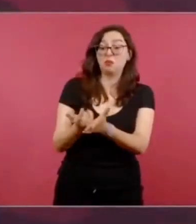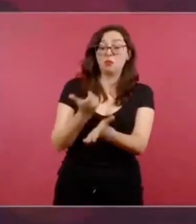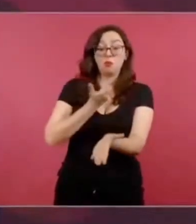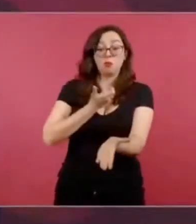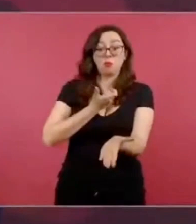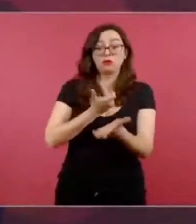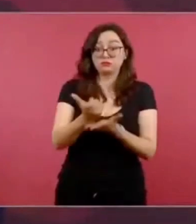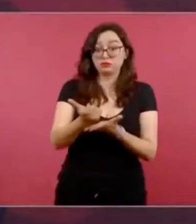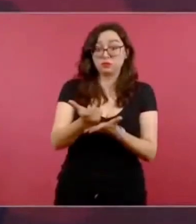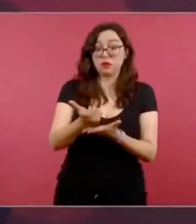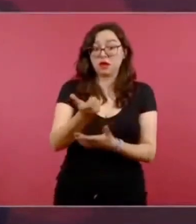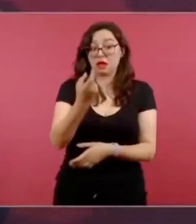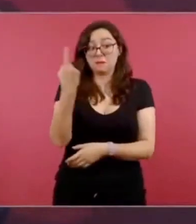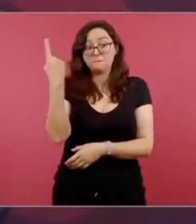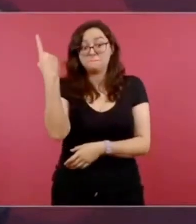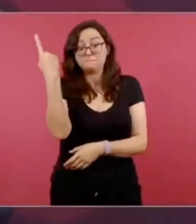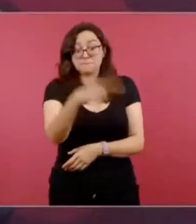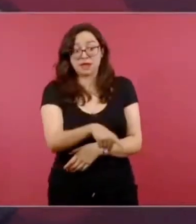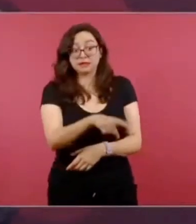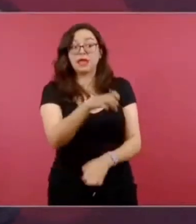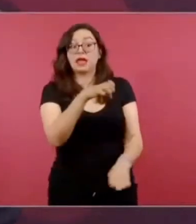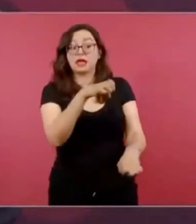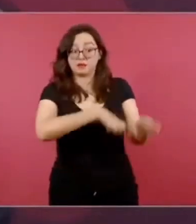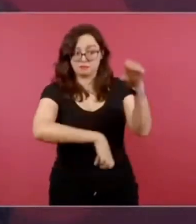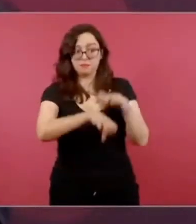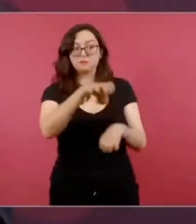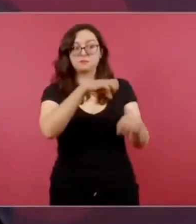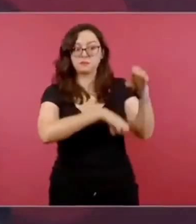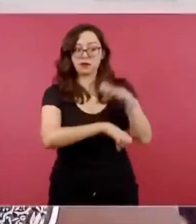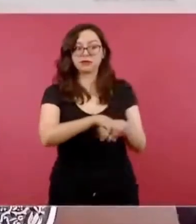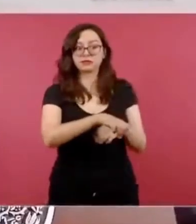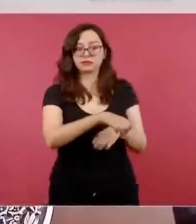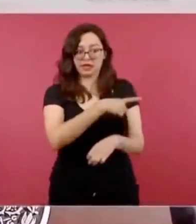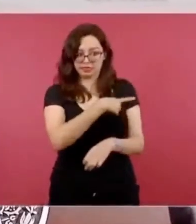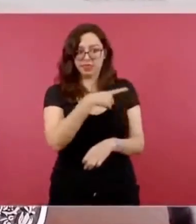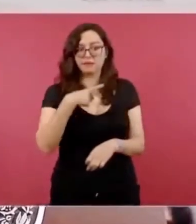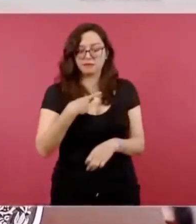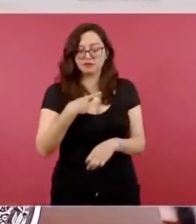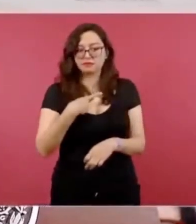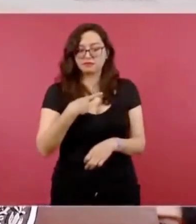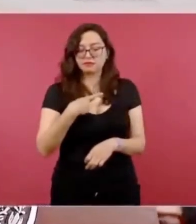pasara el tiempo y una empresa no pagara impuestos,